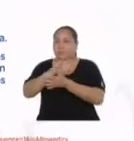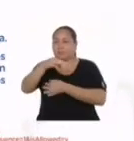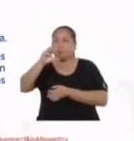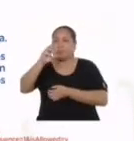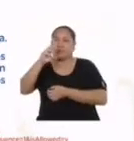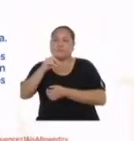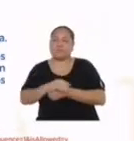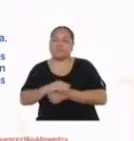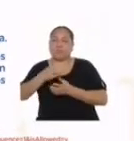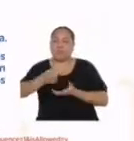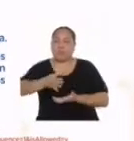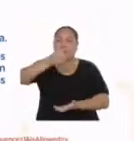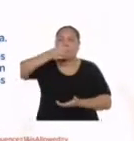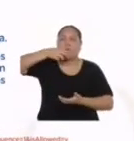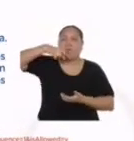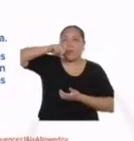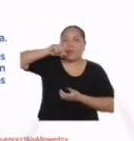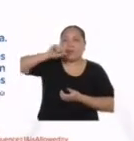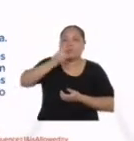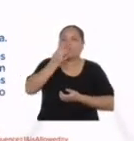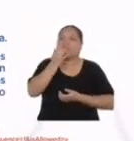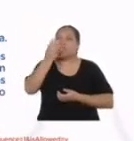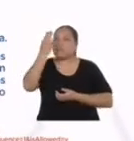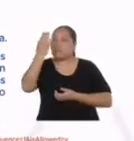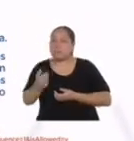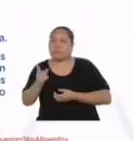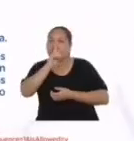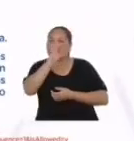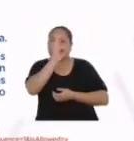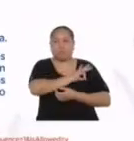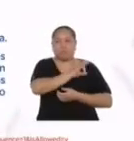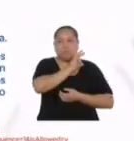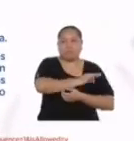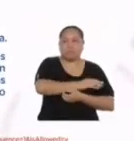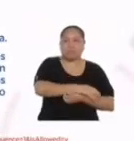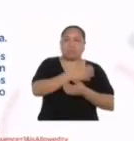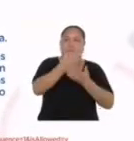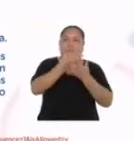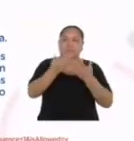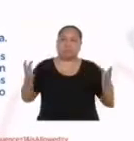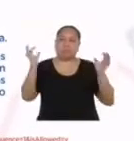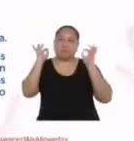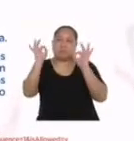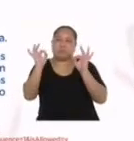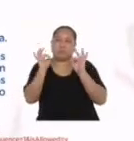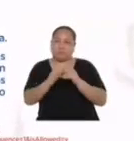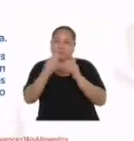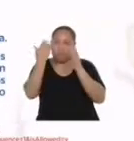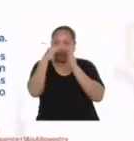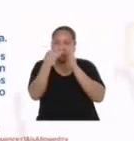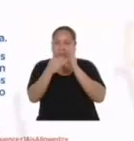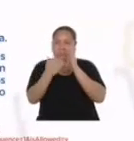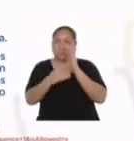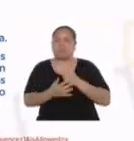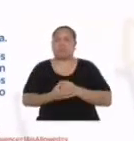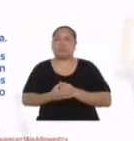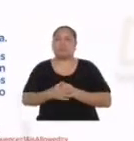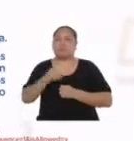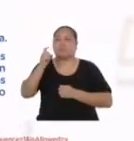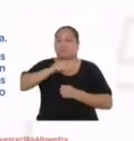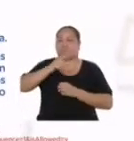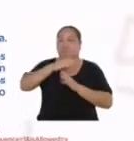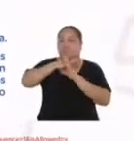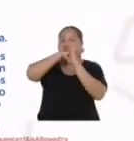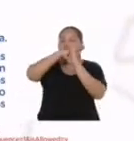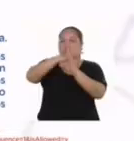papel, plásticos, vidrios, no aprovechables, objetos peligrosos, etc.